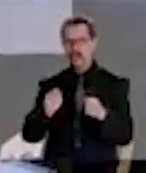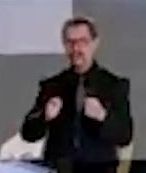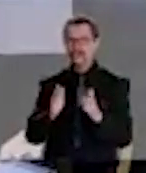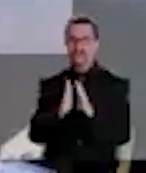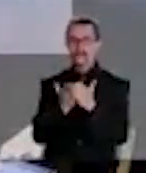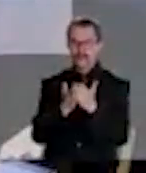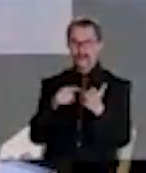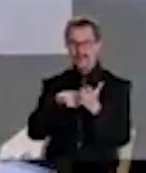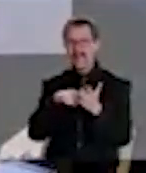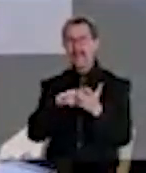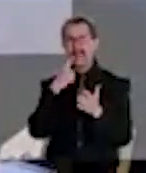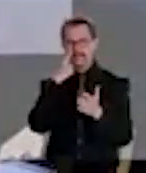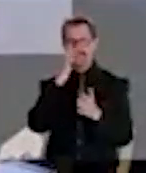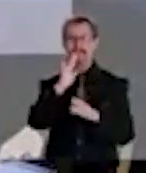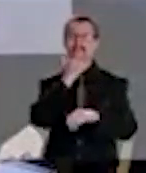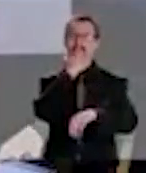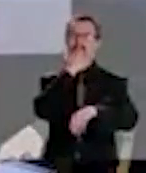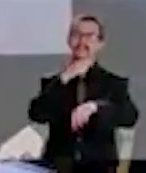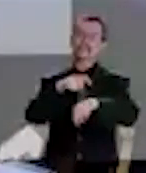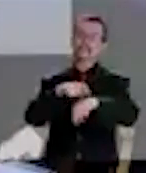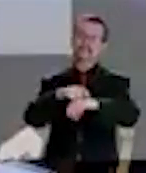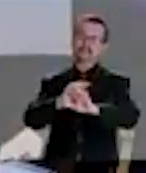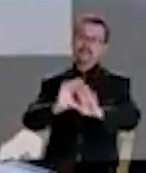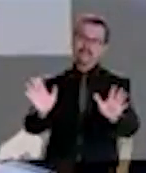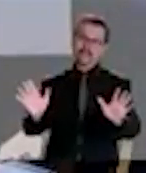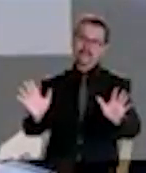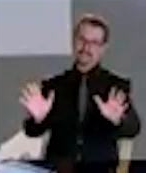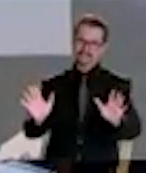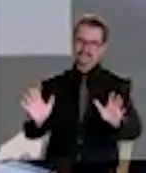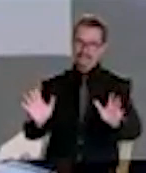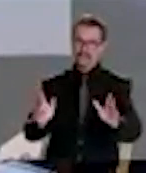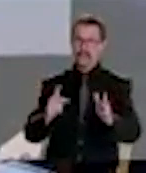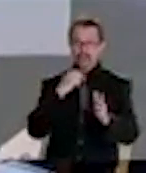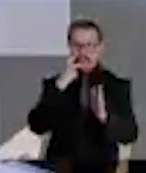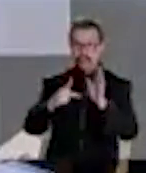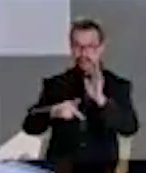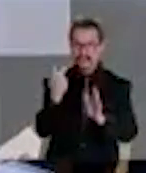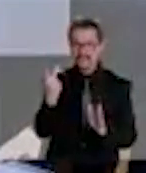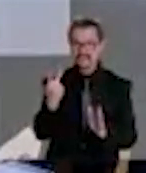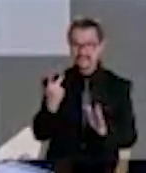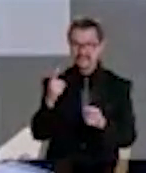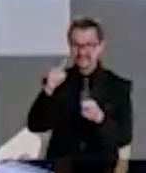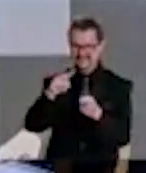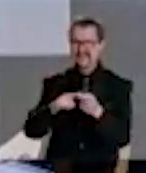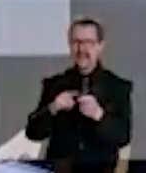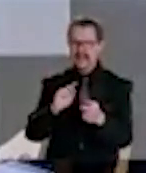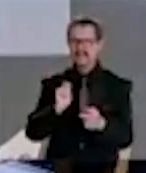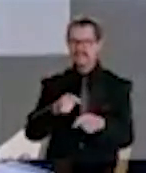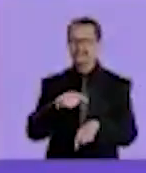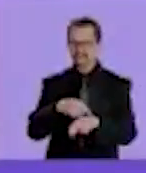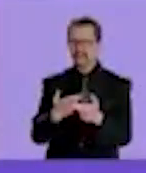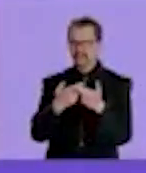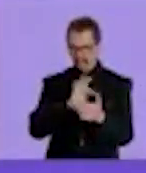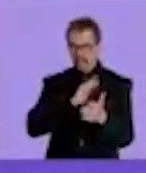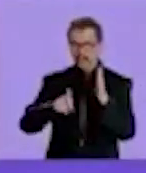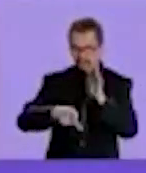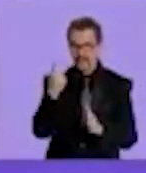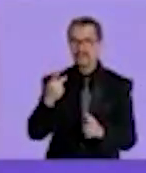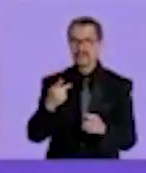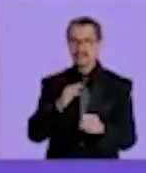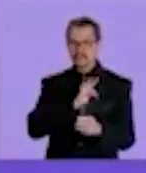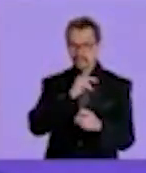quiere usted usar su otra réplica tiene más tiempo la quiere utilizar ahorita 6 de una adelante de una vez